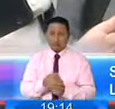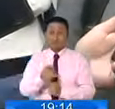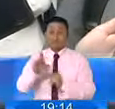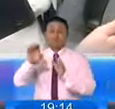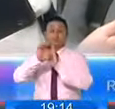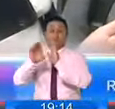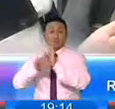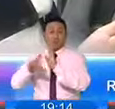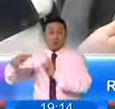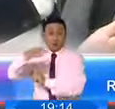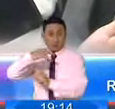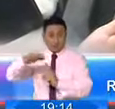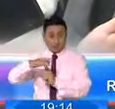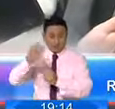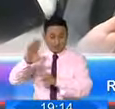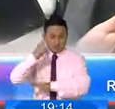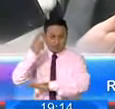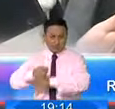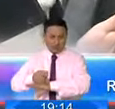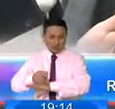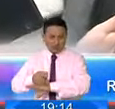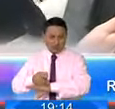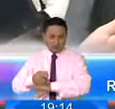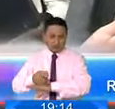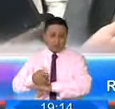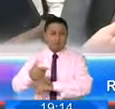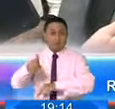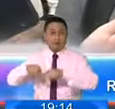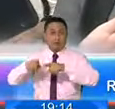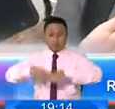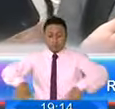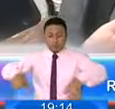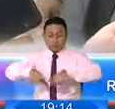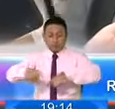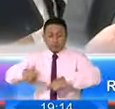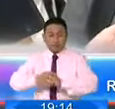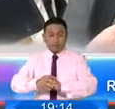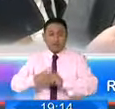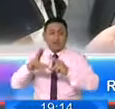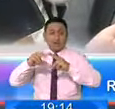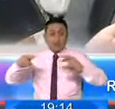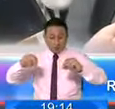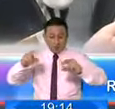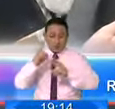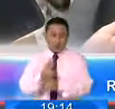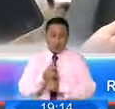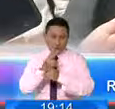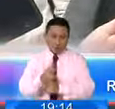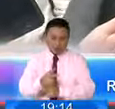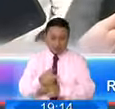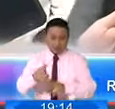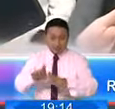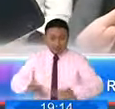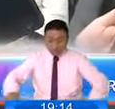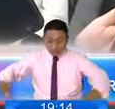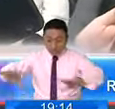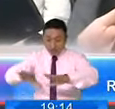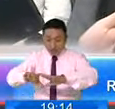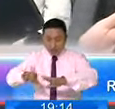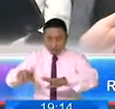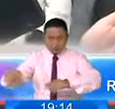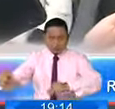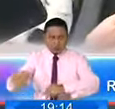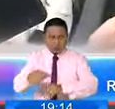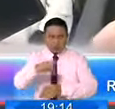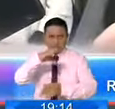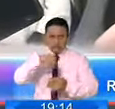Ambiente establece que hay áreas para la conservación de la biodiversidad, por ejemplo. Esas áreas no están consideradas